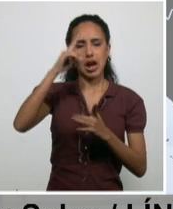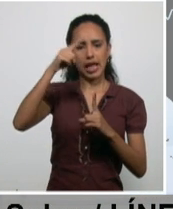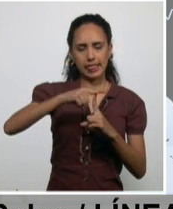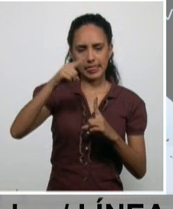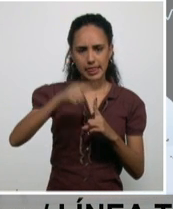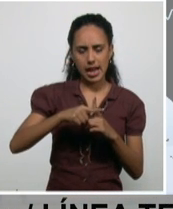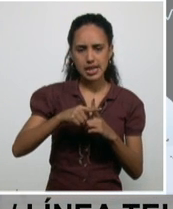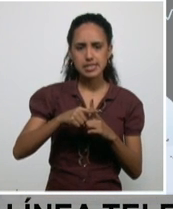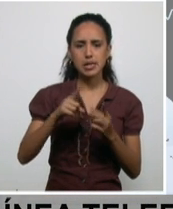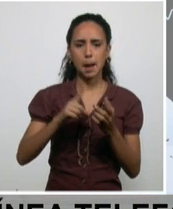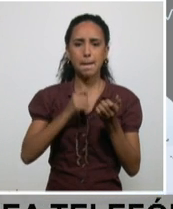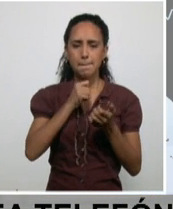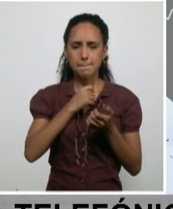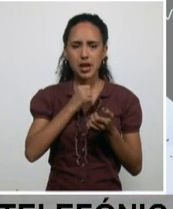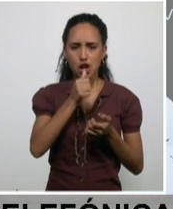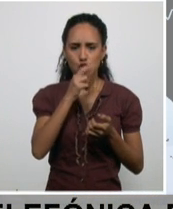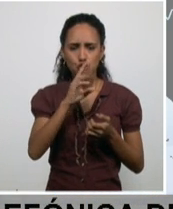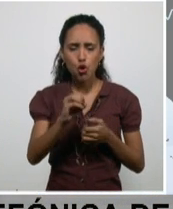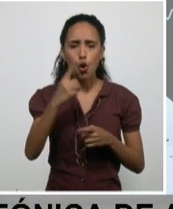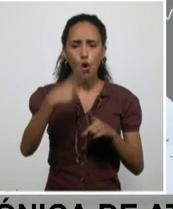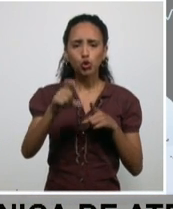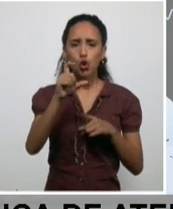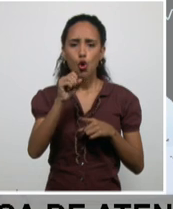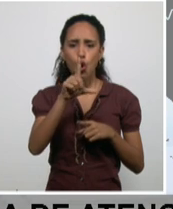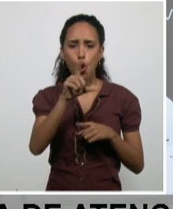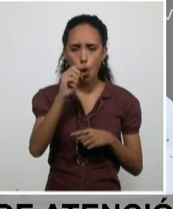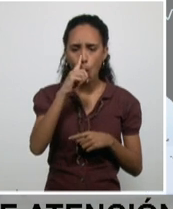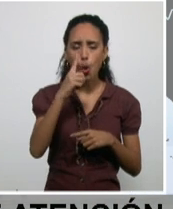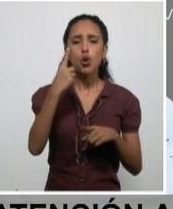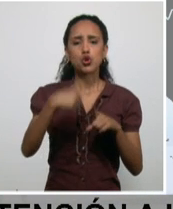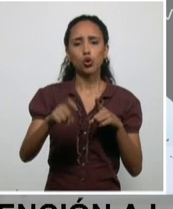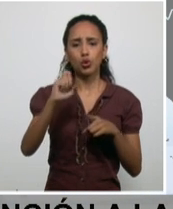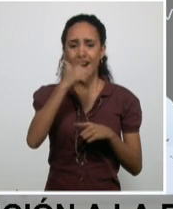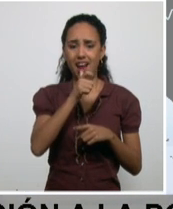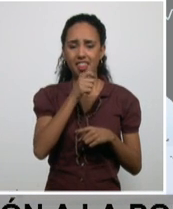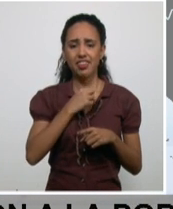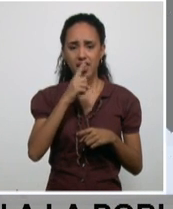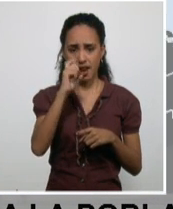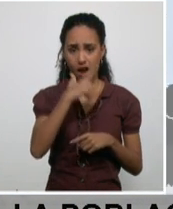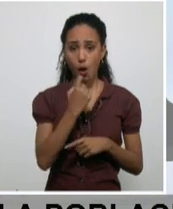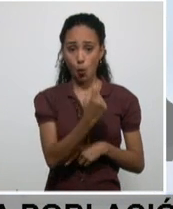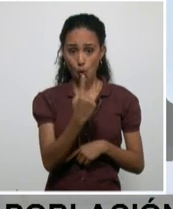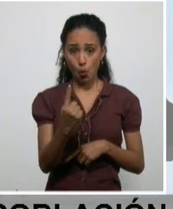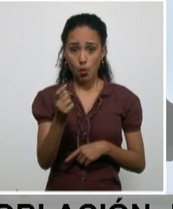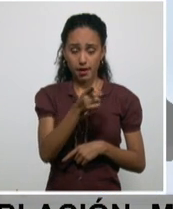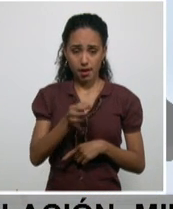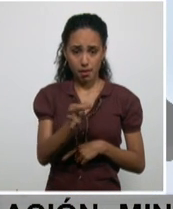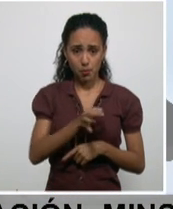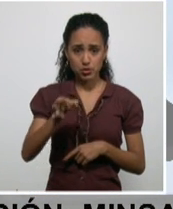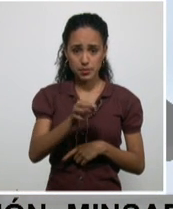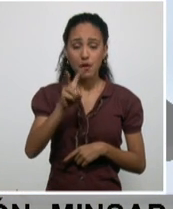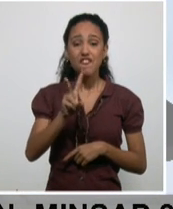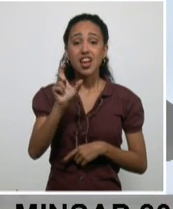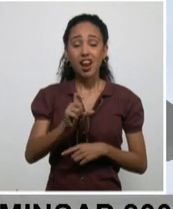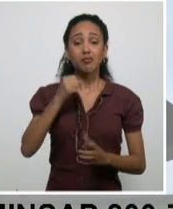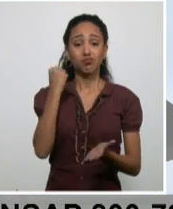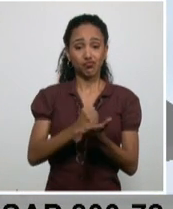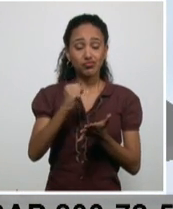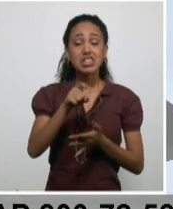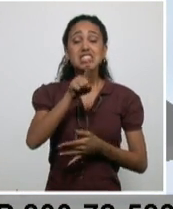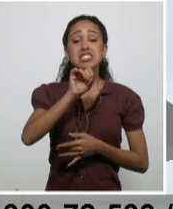Pedro Betancur, Colón y Cárdenas, 1 de cada uno de estos municipios. Villa Clara con la confirmación de